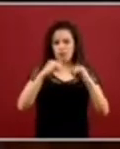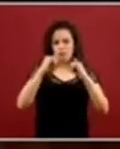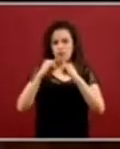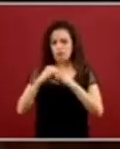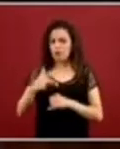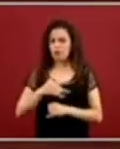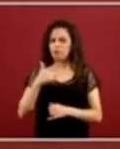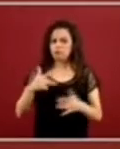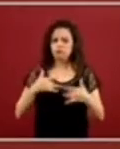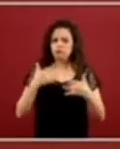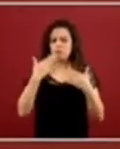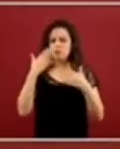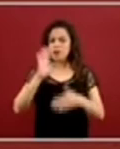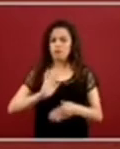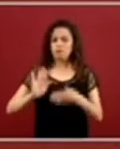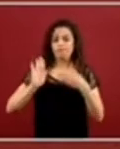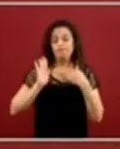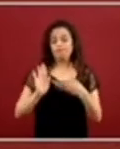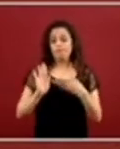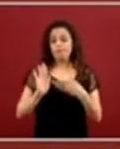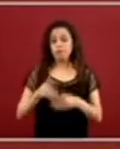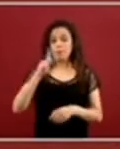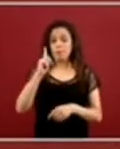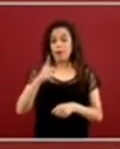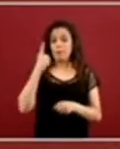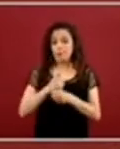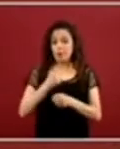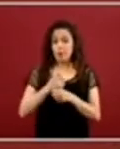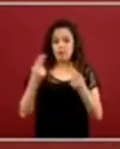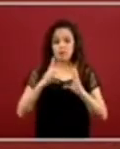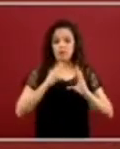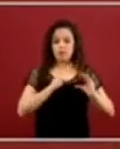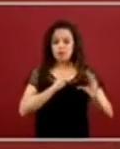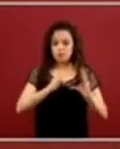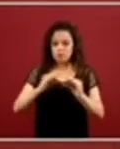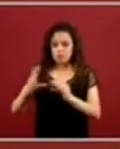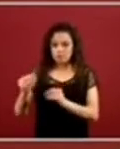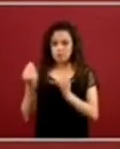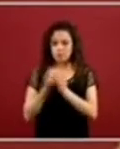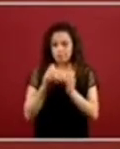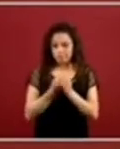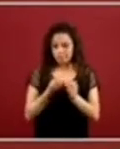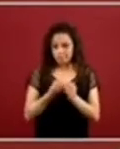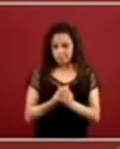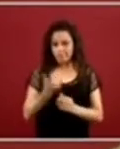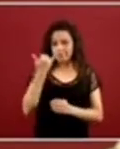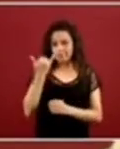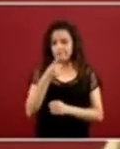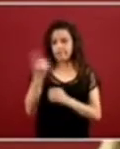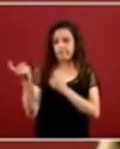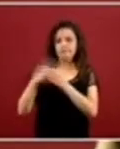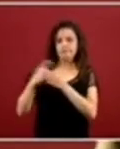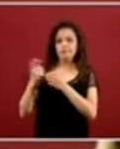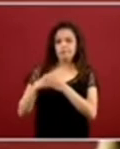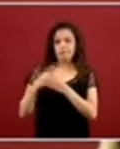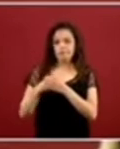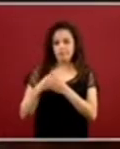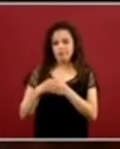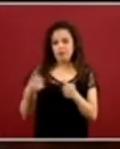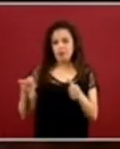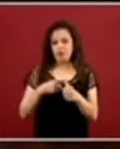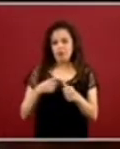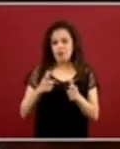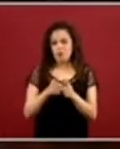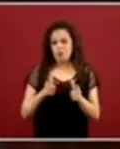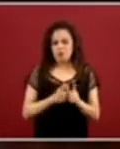la capacitación, esperamos hacer el reclutamiento la siguiente semana y la capacitación de los primeros grupos durante los primeros